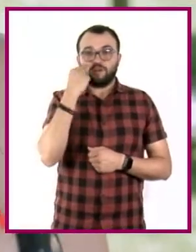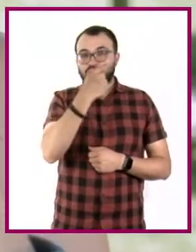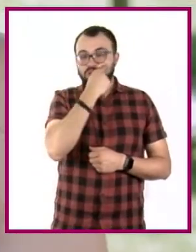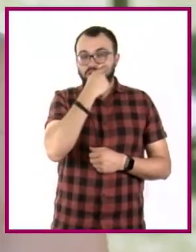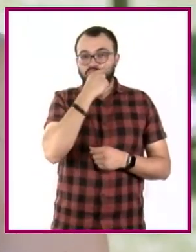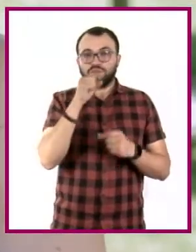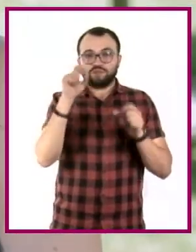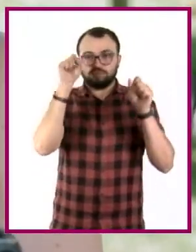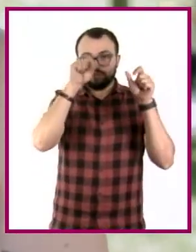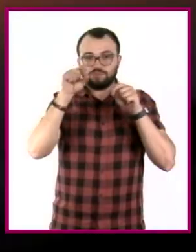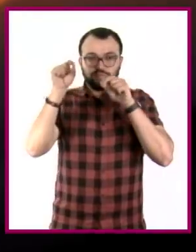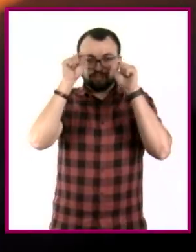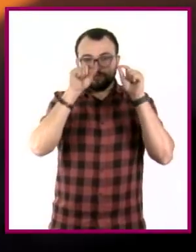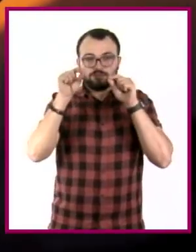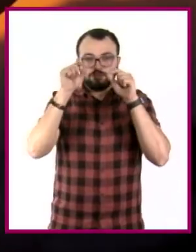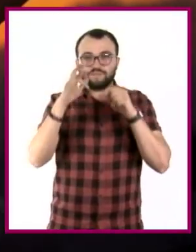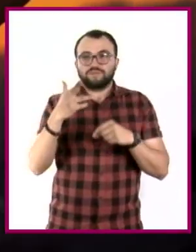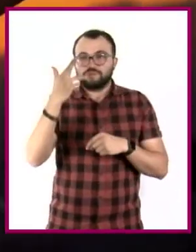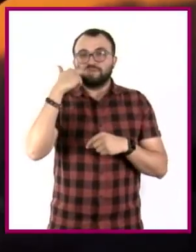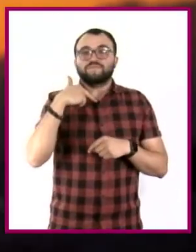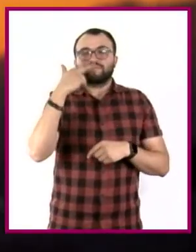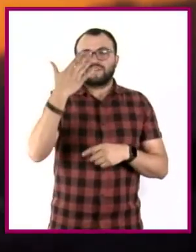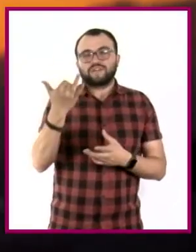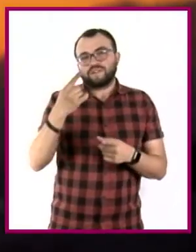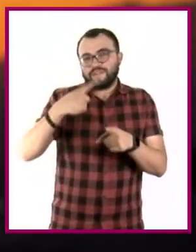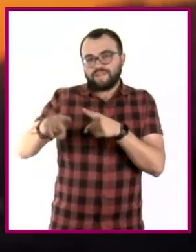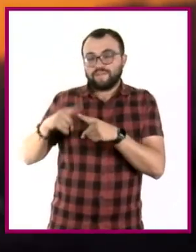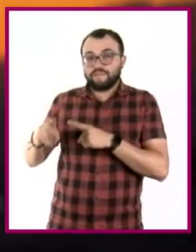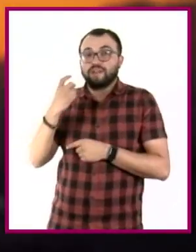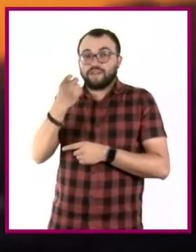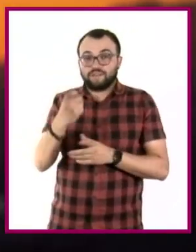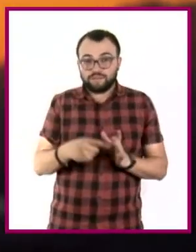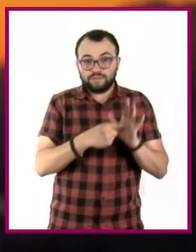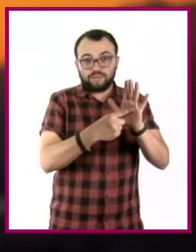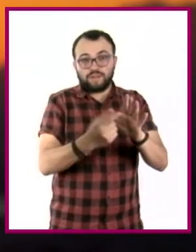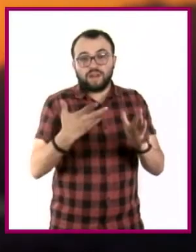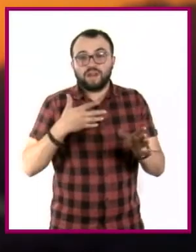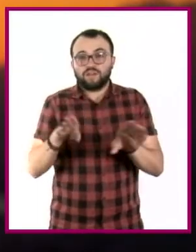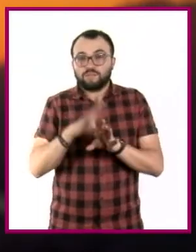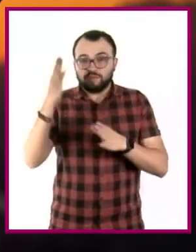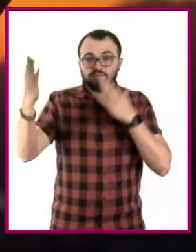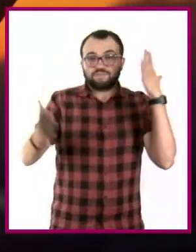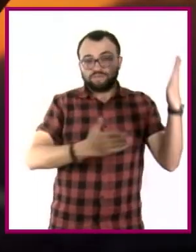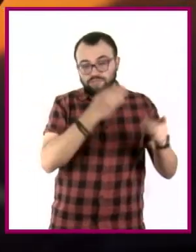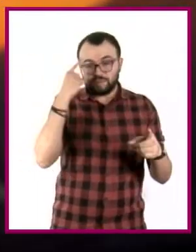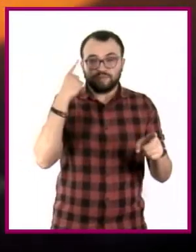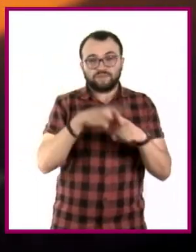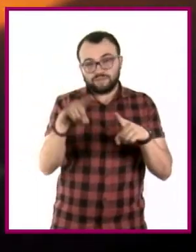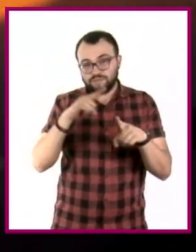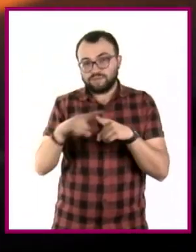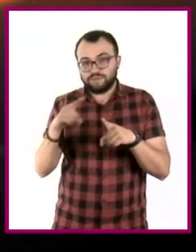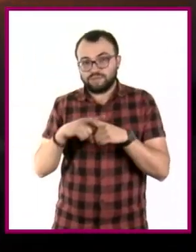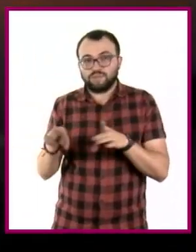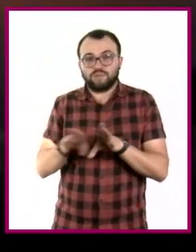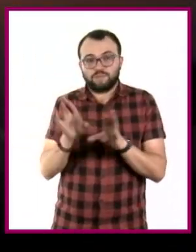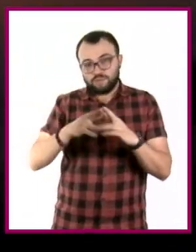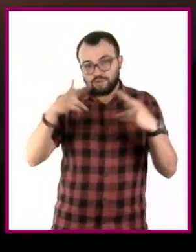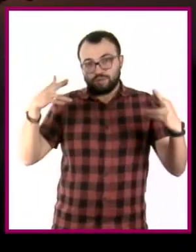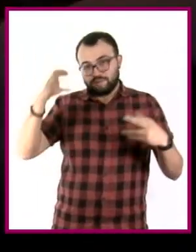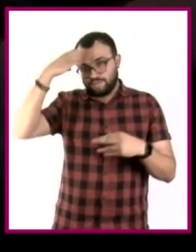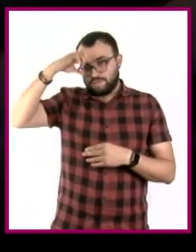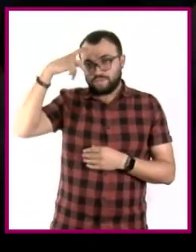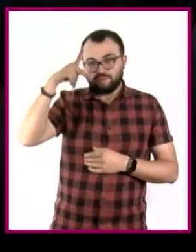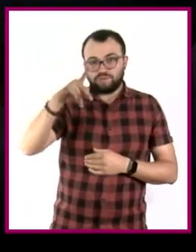respiración, etc. Estos resultados han llevado a la propuesta y estudio de diversos patrones relacionados con la